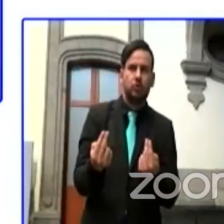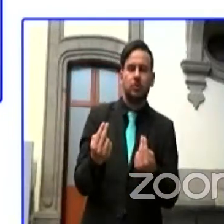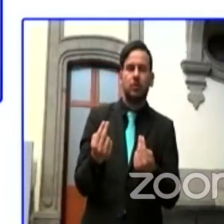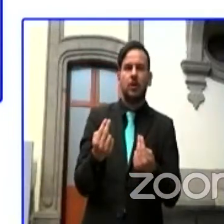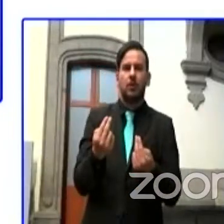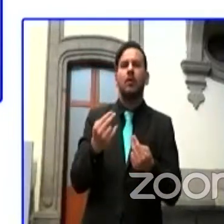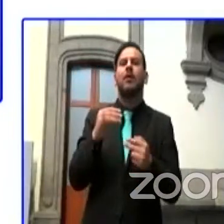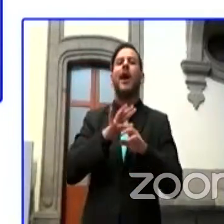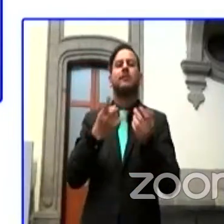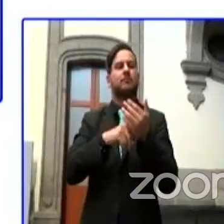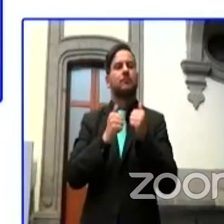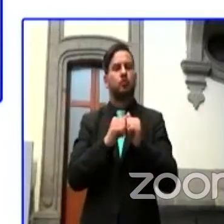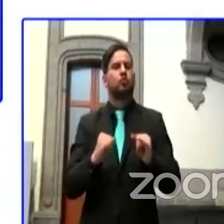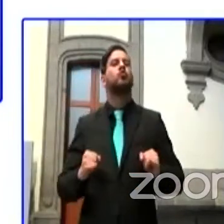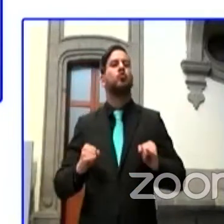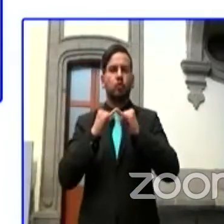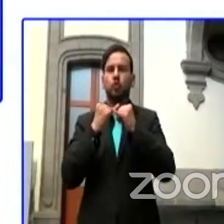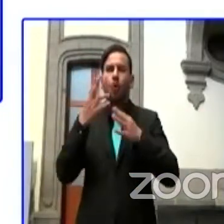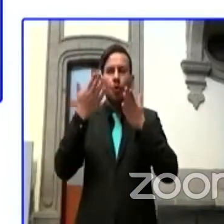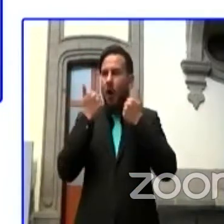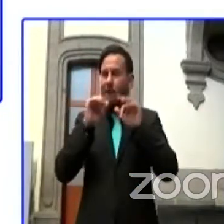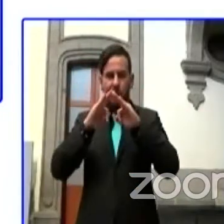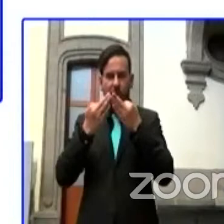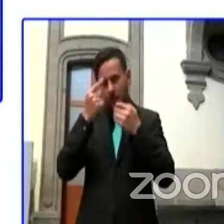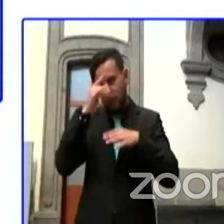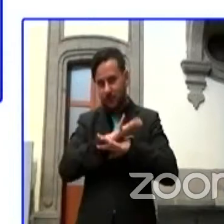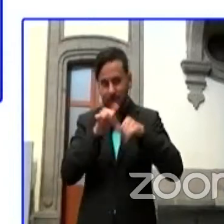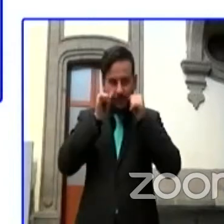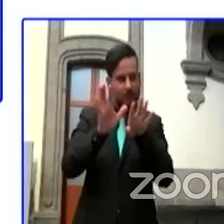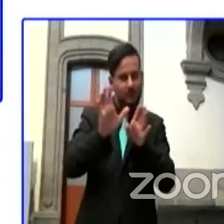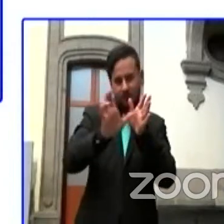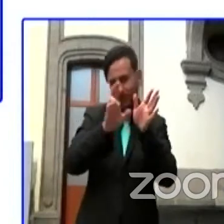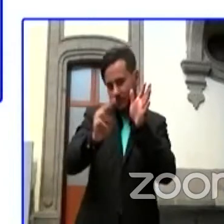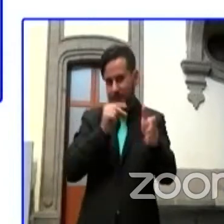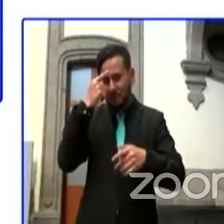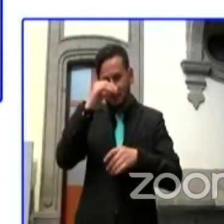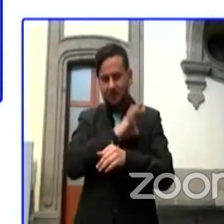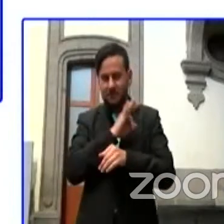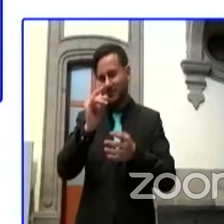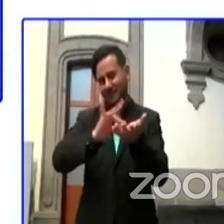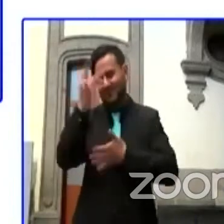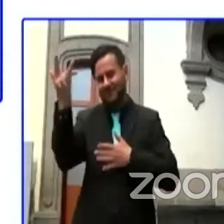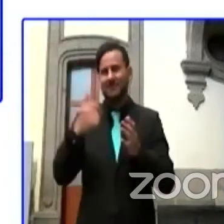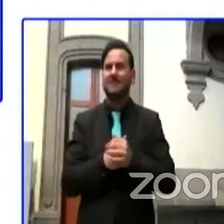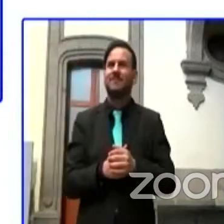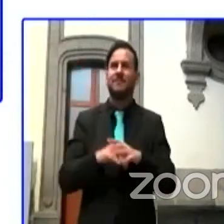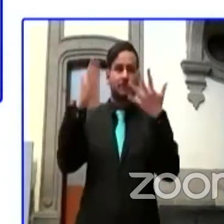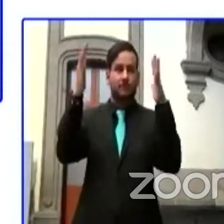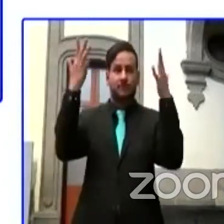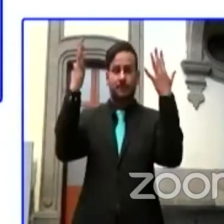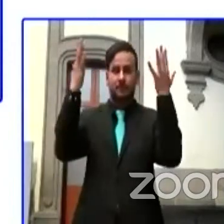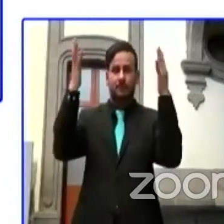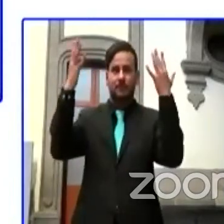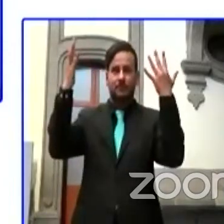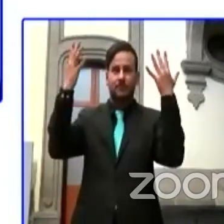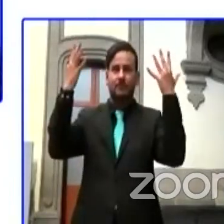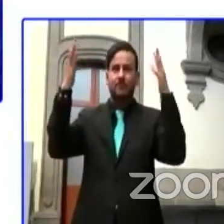los institutos, porque no hay otra forma de que la convención pueda salir del papel. Gracias. Muchísimas gracias, Marité.